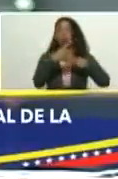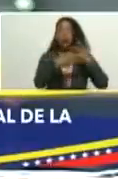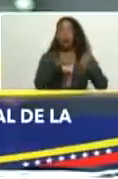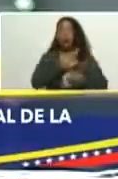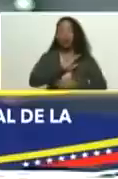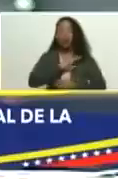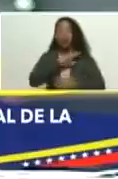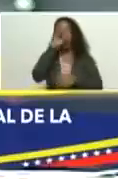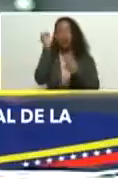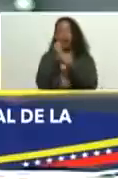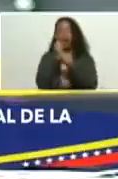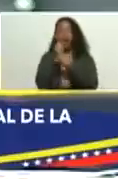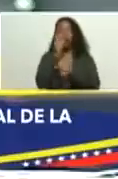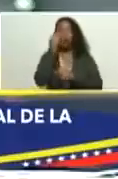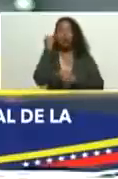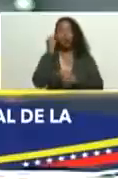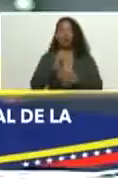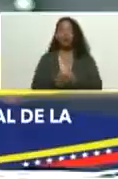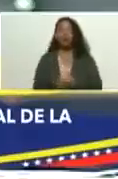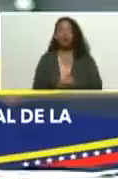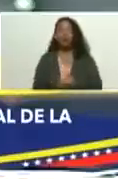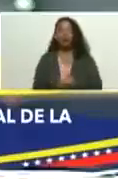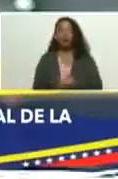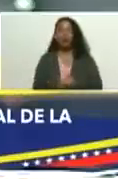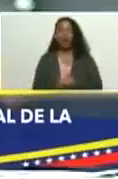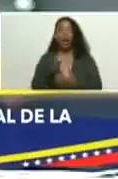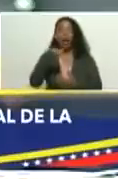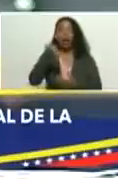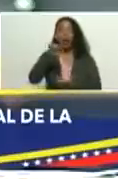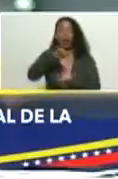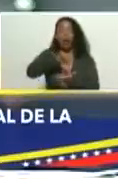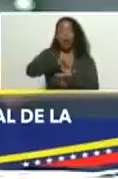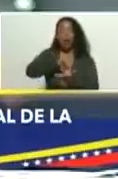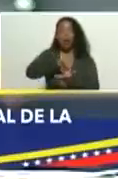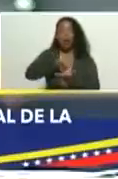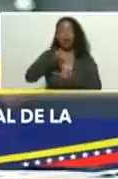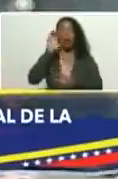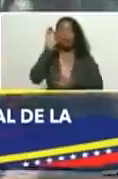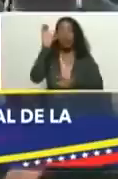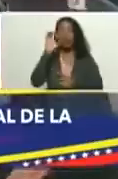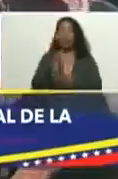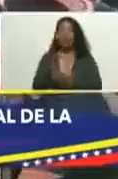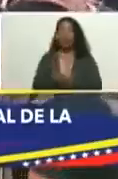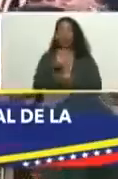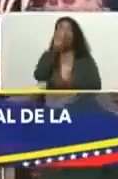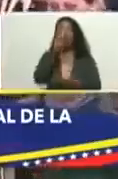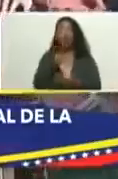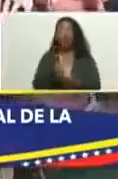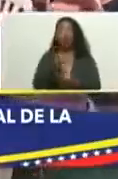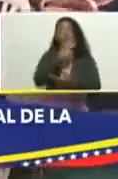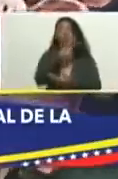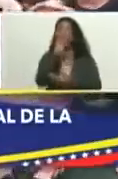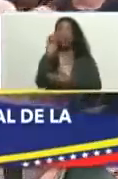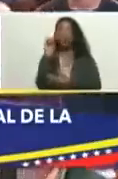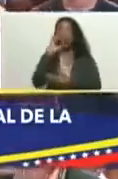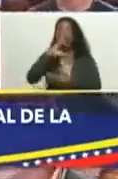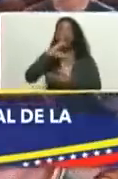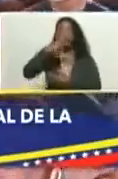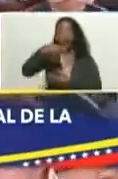y trabajadoras de la región central y del país, a los 2.400 CPT,